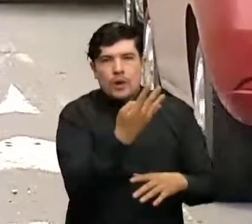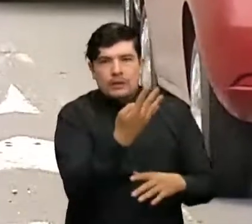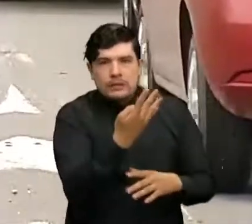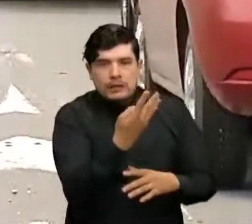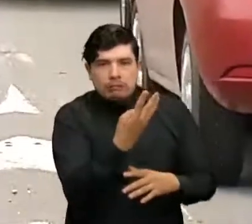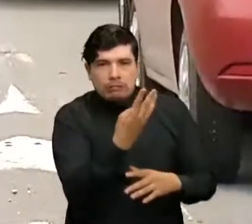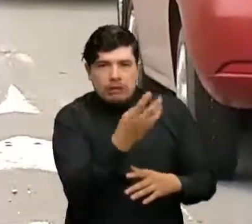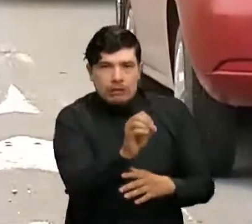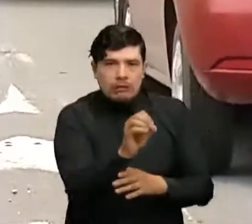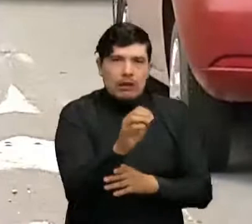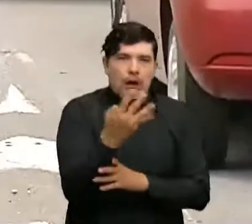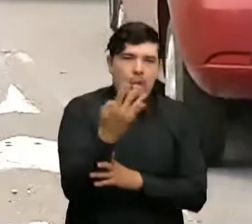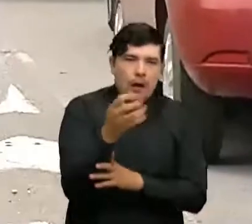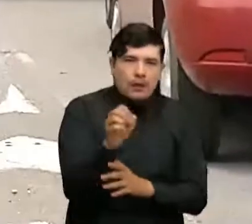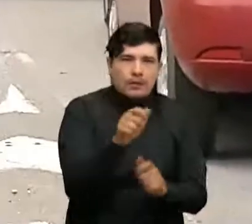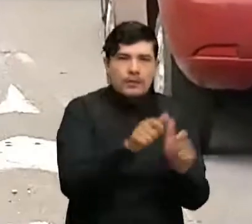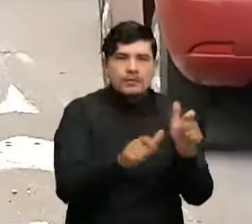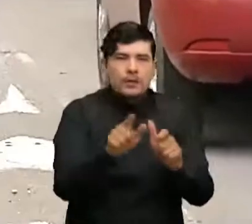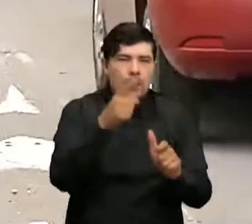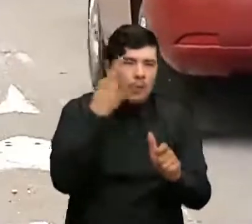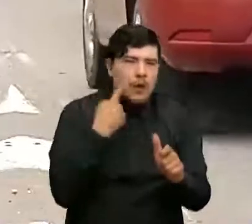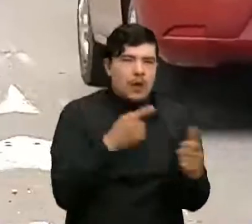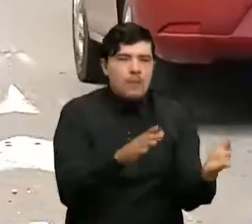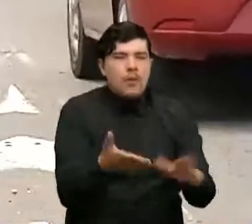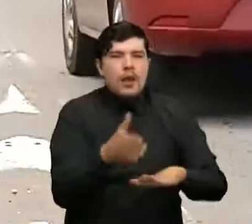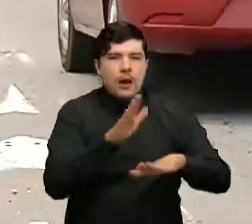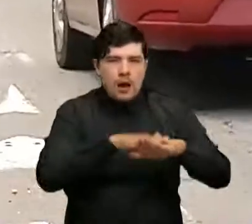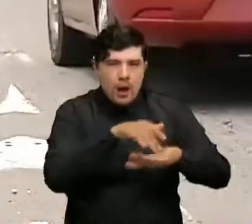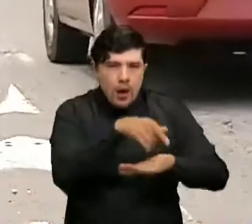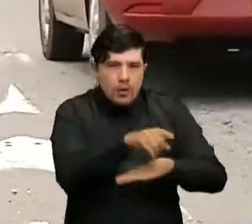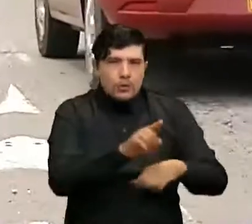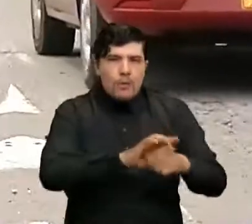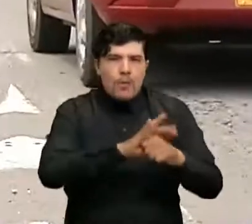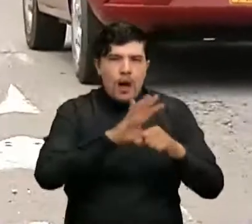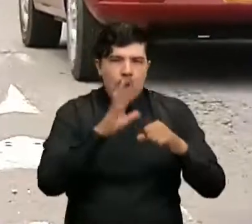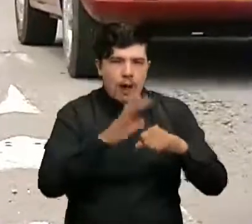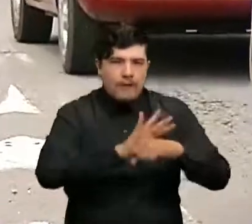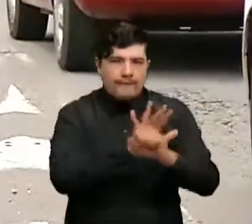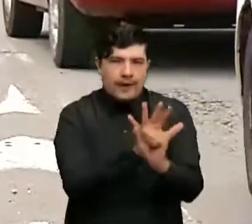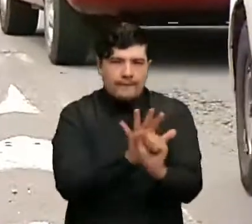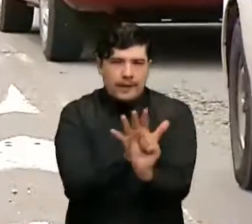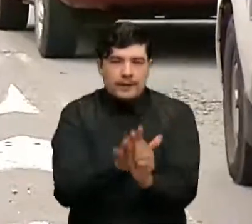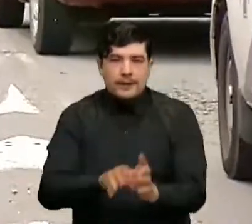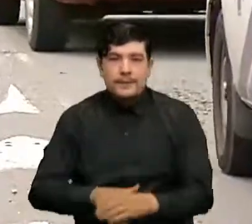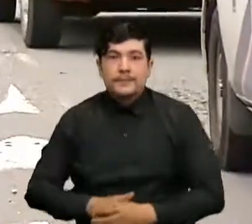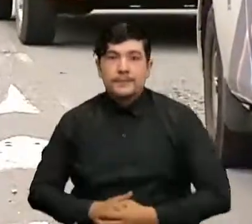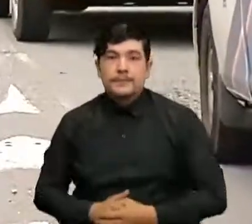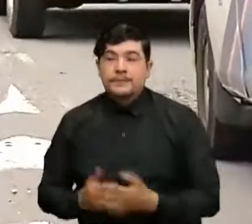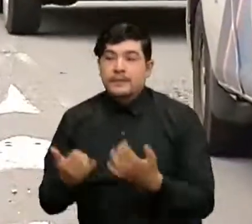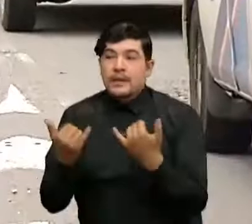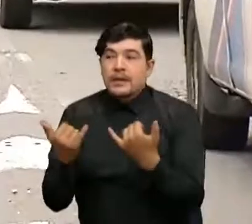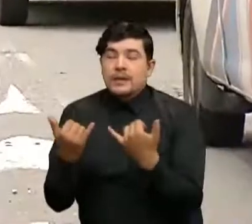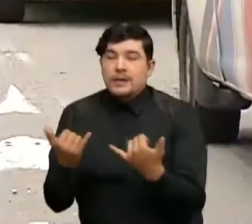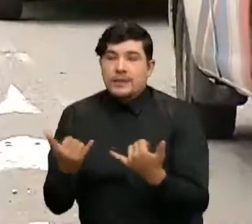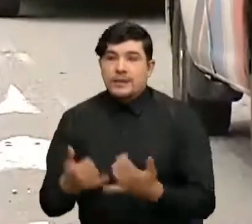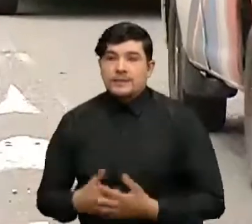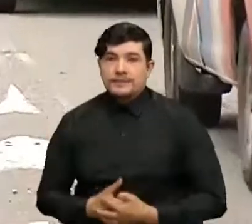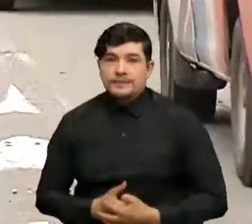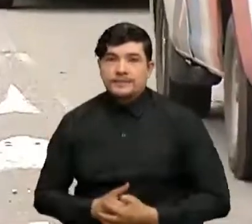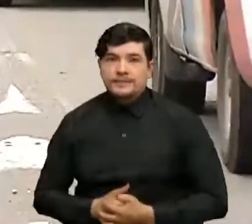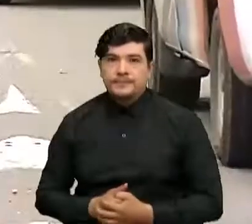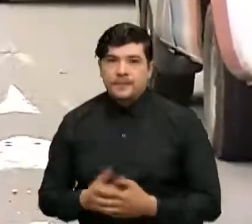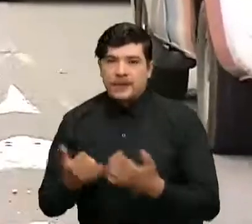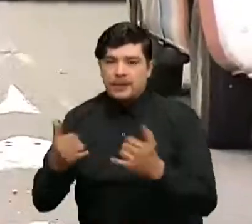por causa de la pandemia. Este incremento de casos COVID, este tercer pico, está siendo endosado